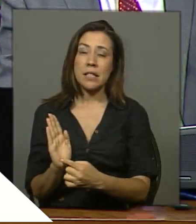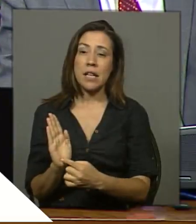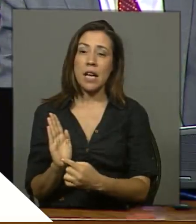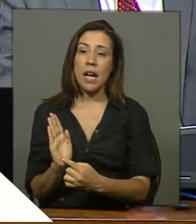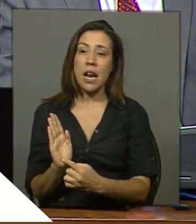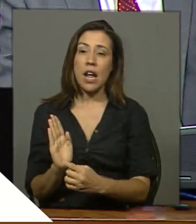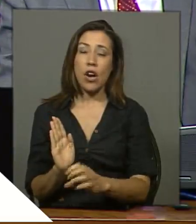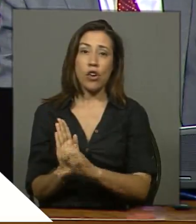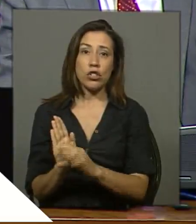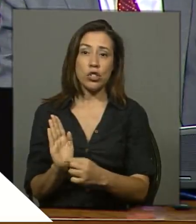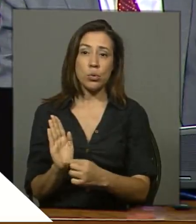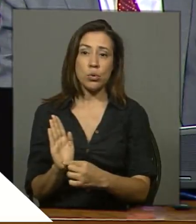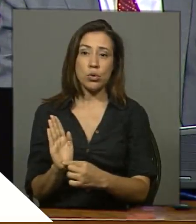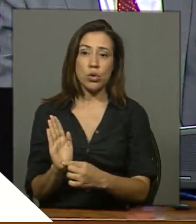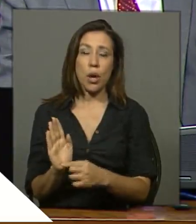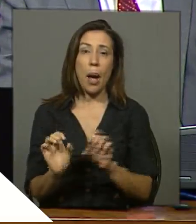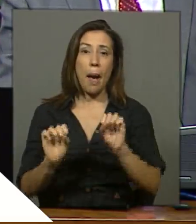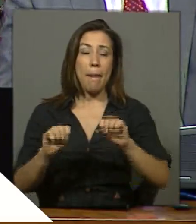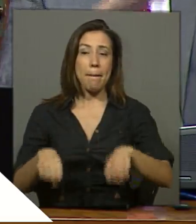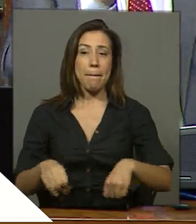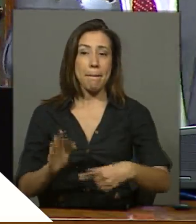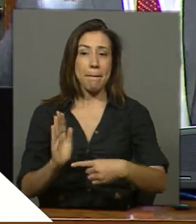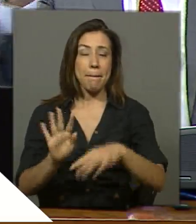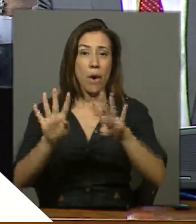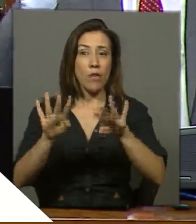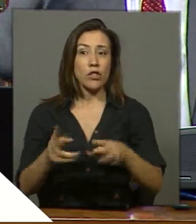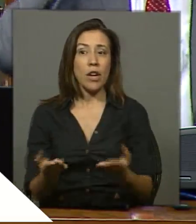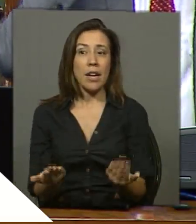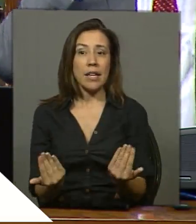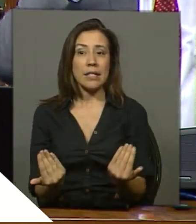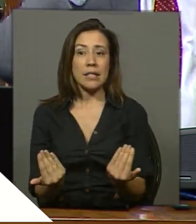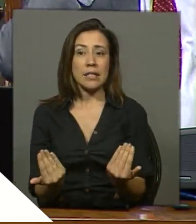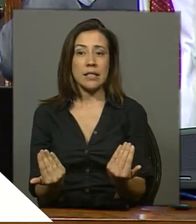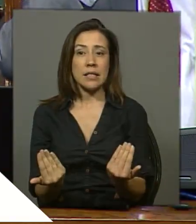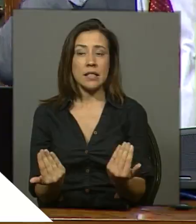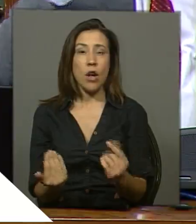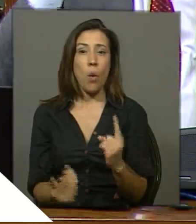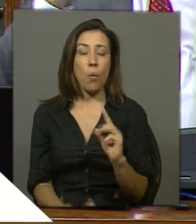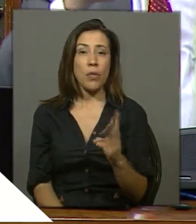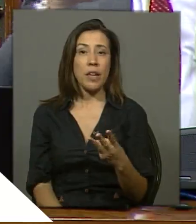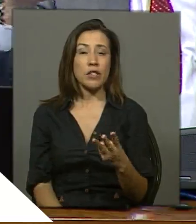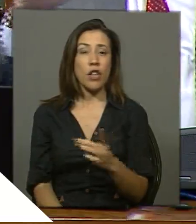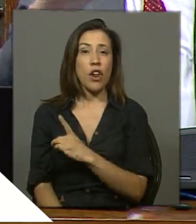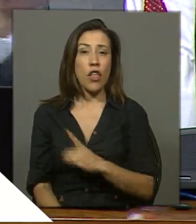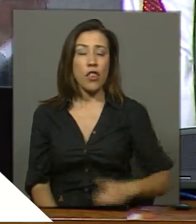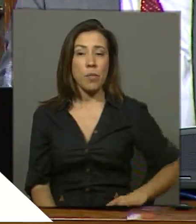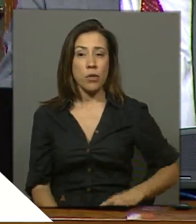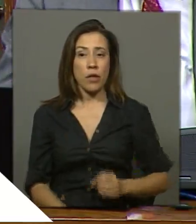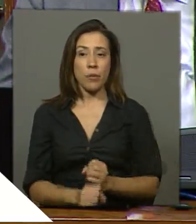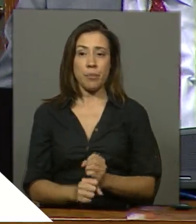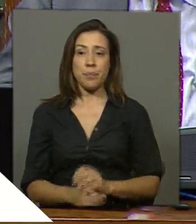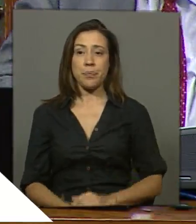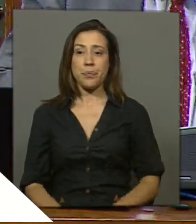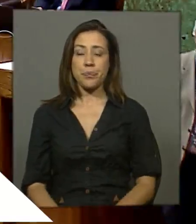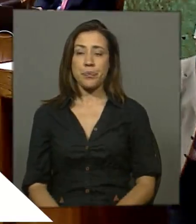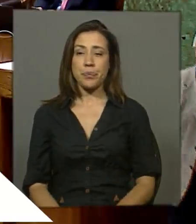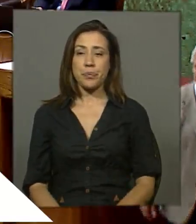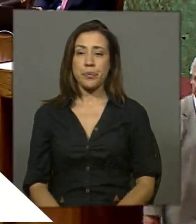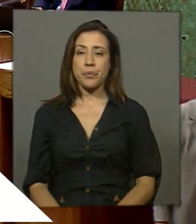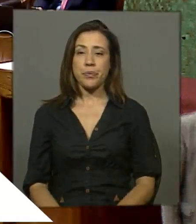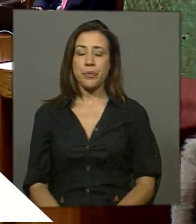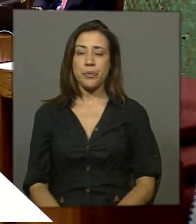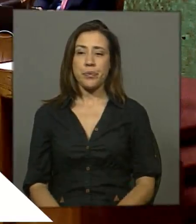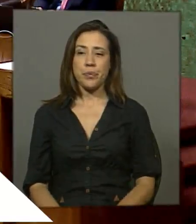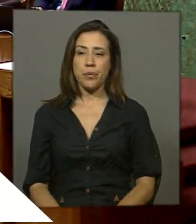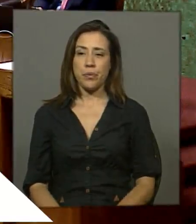constitucional citada la aprobación de este oficio requiere un tercio de los diputados en ejercicio